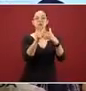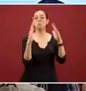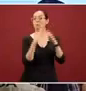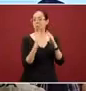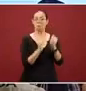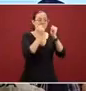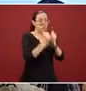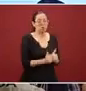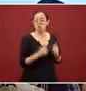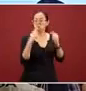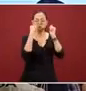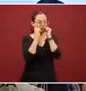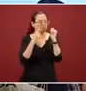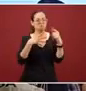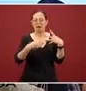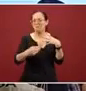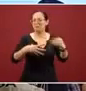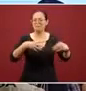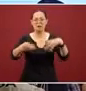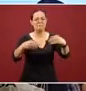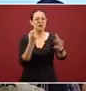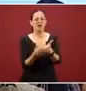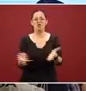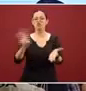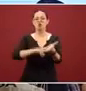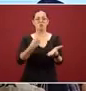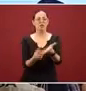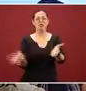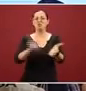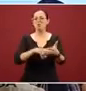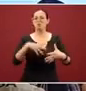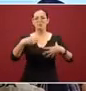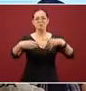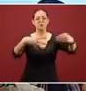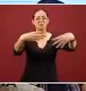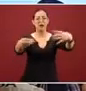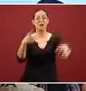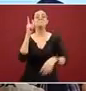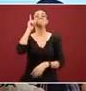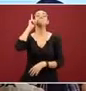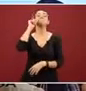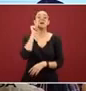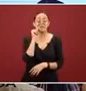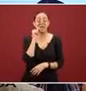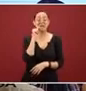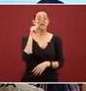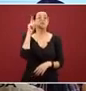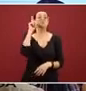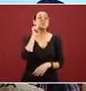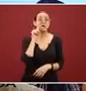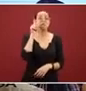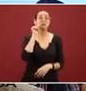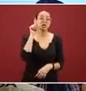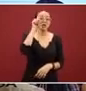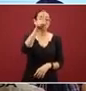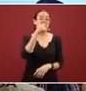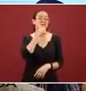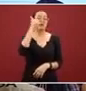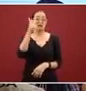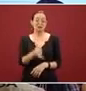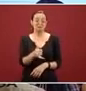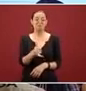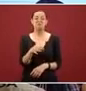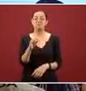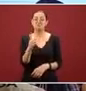poquito más de 2 días, duplicando. Entonces, mañana Italia, pasado mañana Italia, va a llegar a